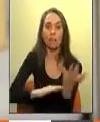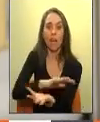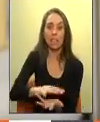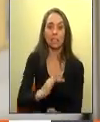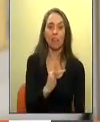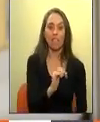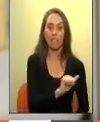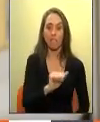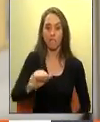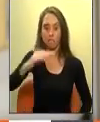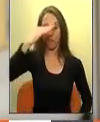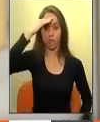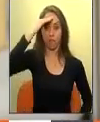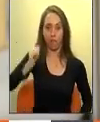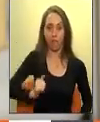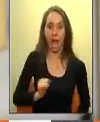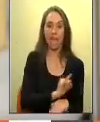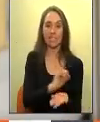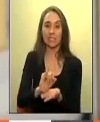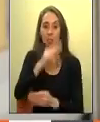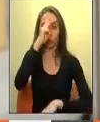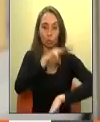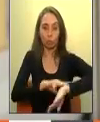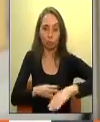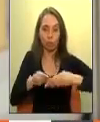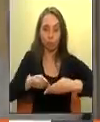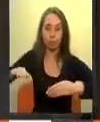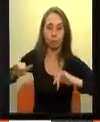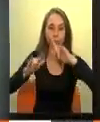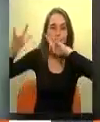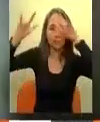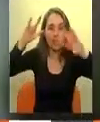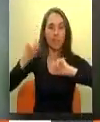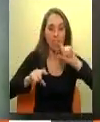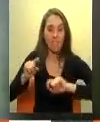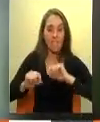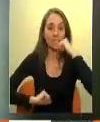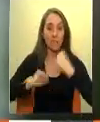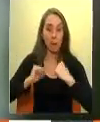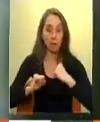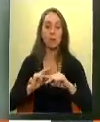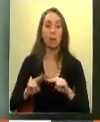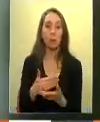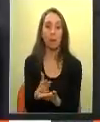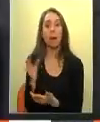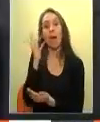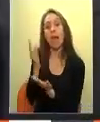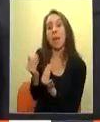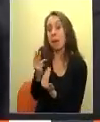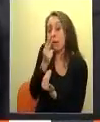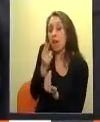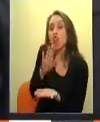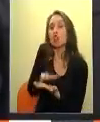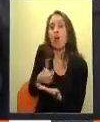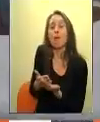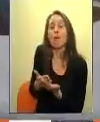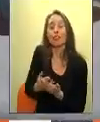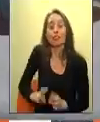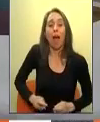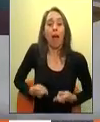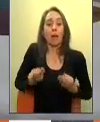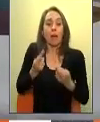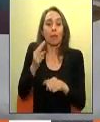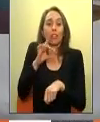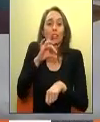la Fuerza Armada y sus instituciones, como las empresas de la defensa, estén preparadas para ello. María Eugenia espera atenta la evolución de su marido y tras la